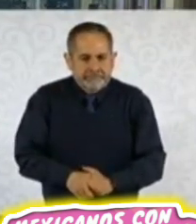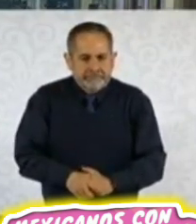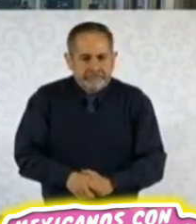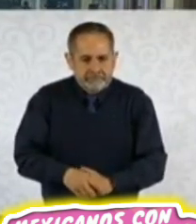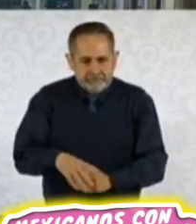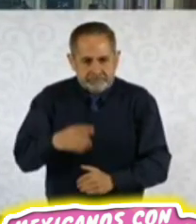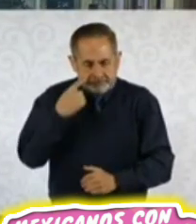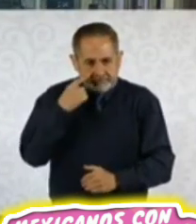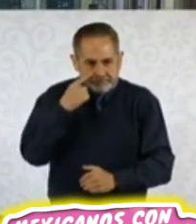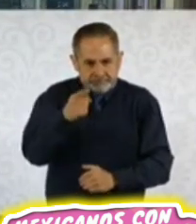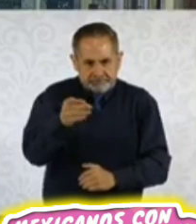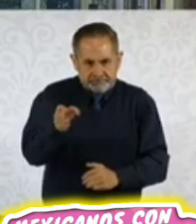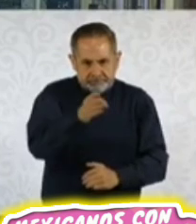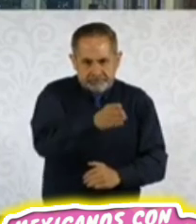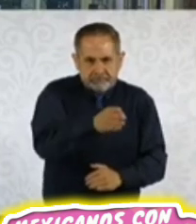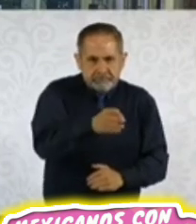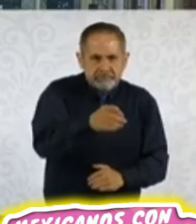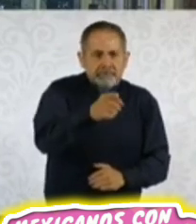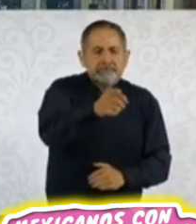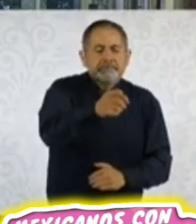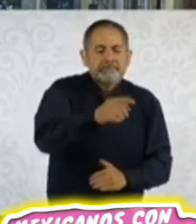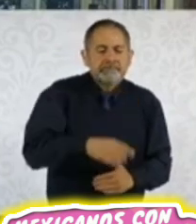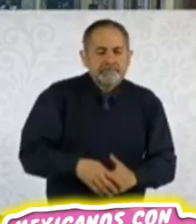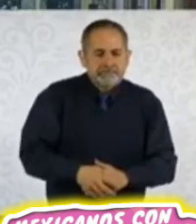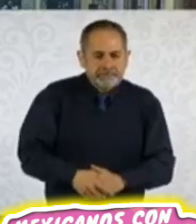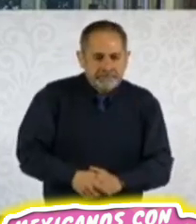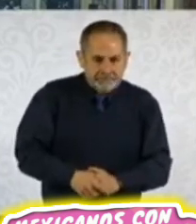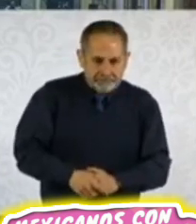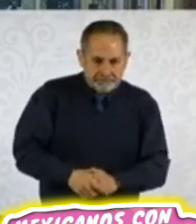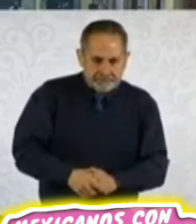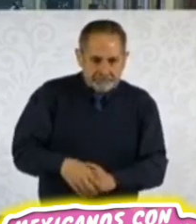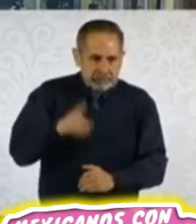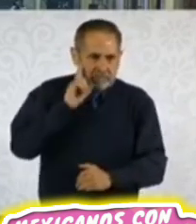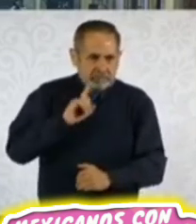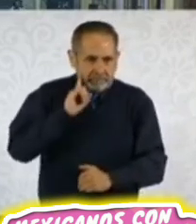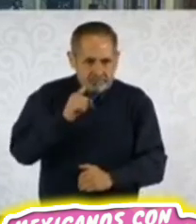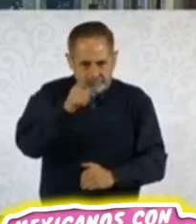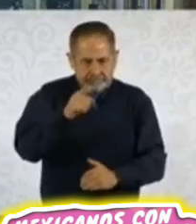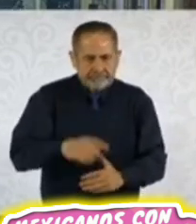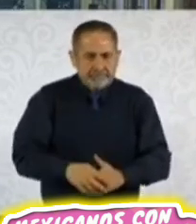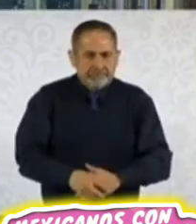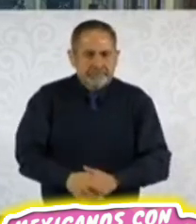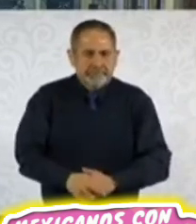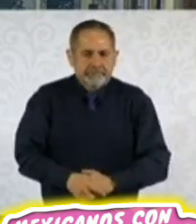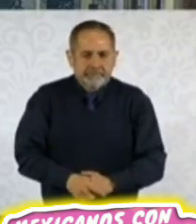A ver, ahora de este lado, por acá. Una mujer allá.